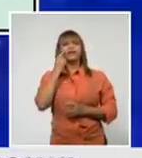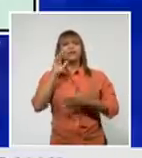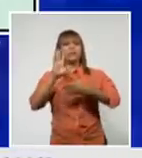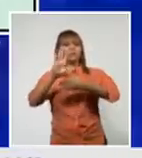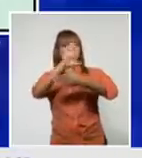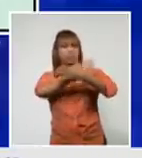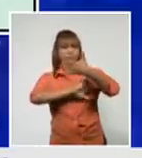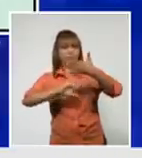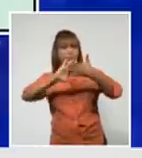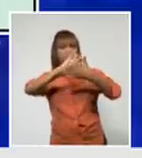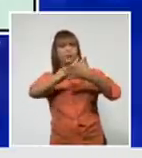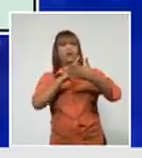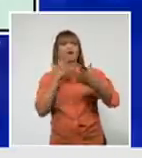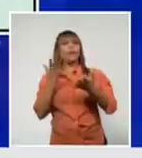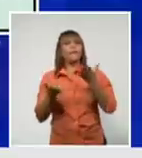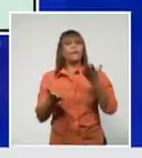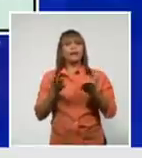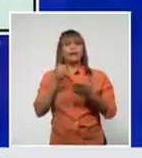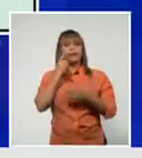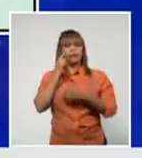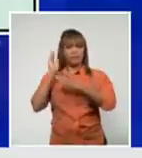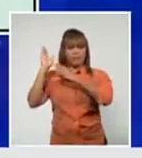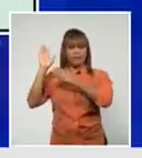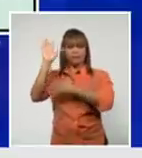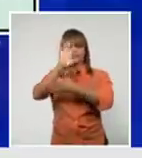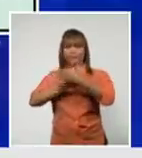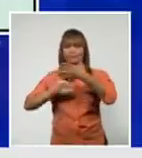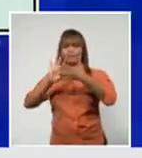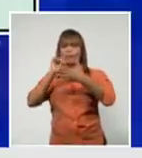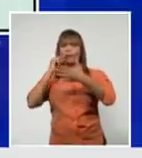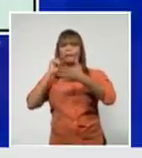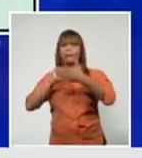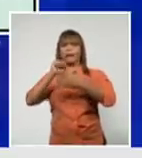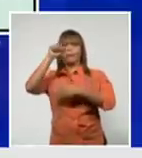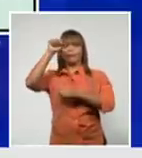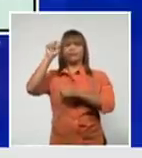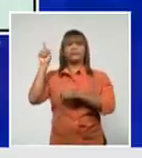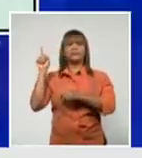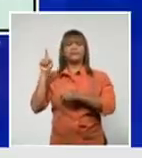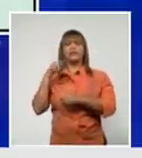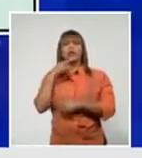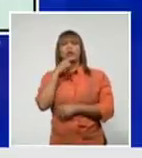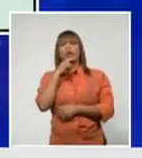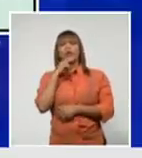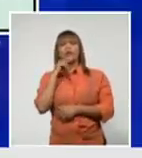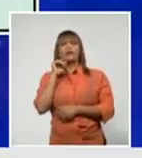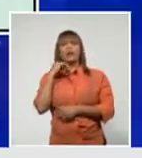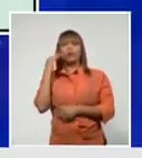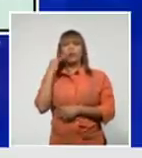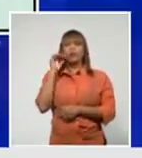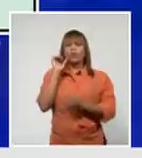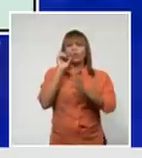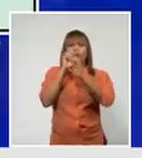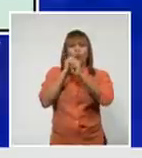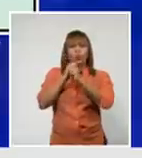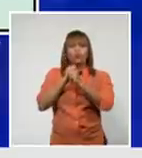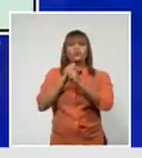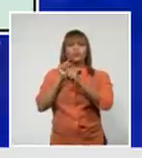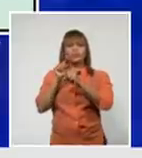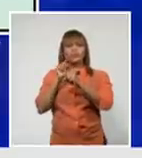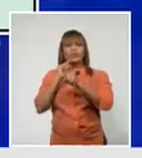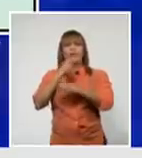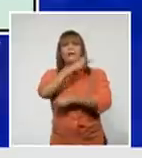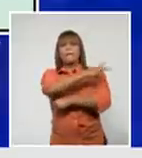Américas, que ya está puesto el mapa ahí, con color más oscuro, los países